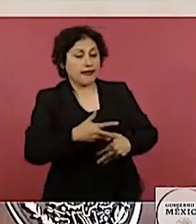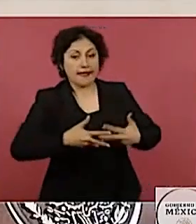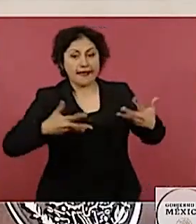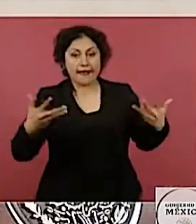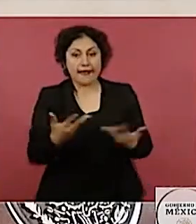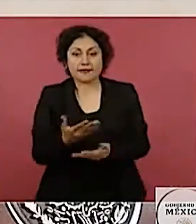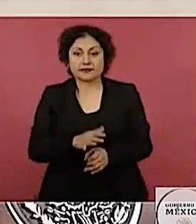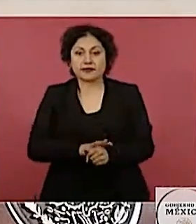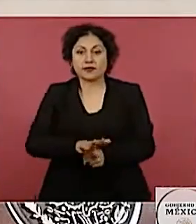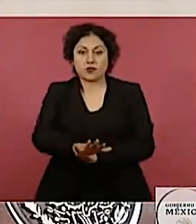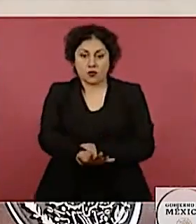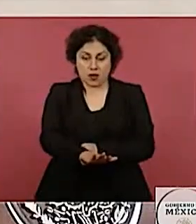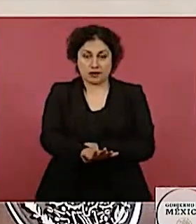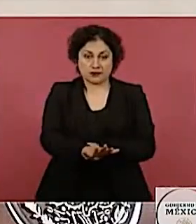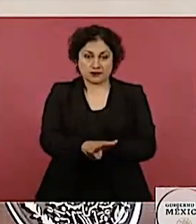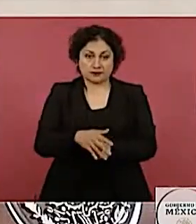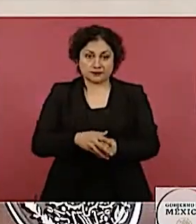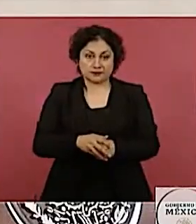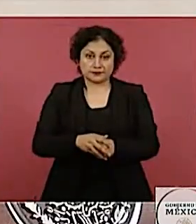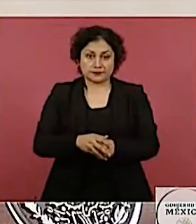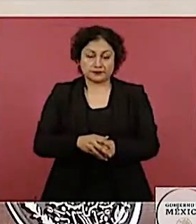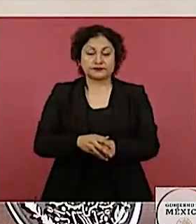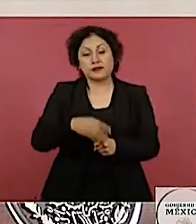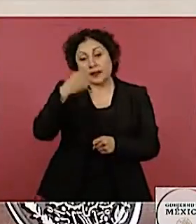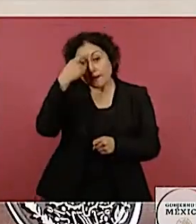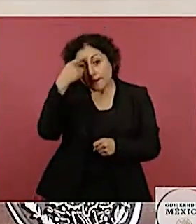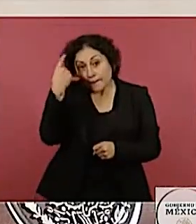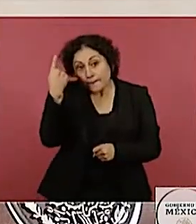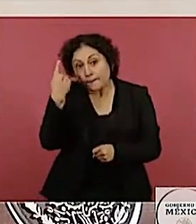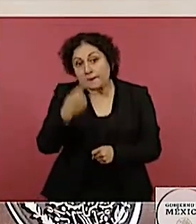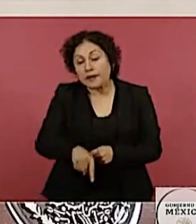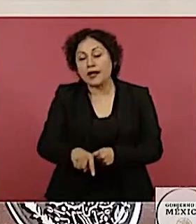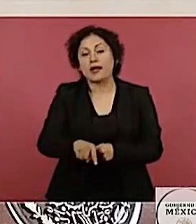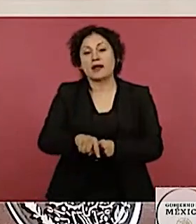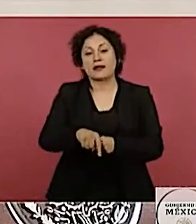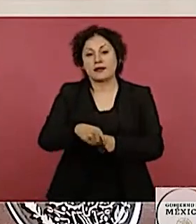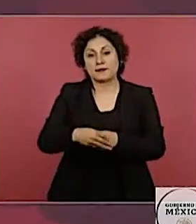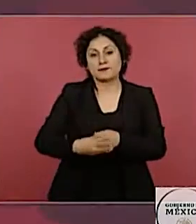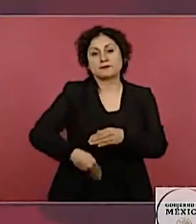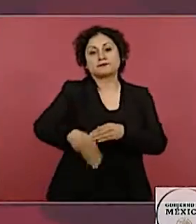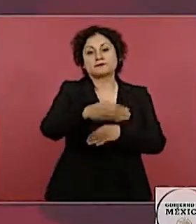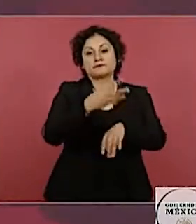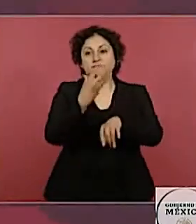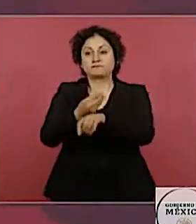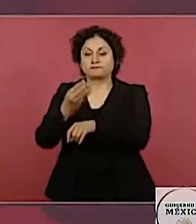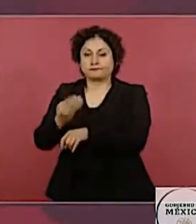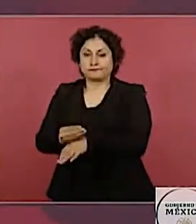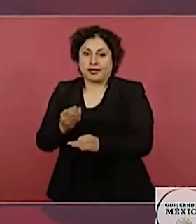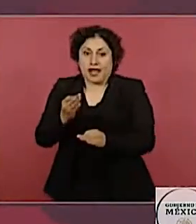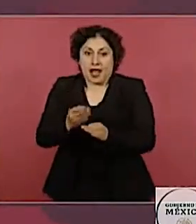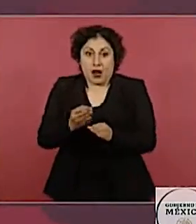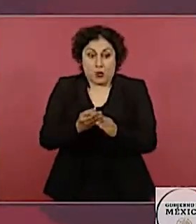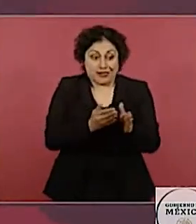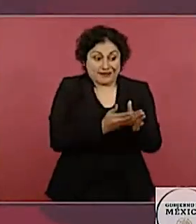ya en la etapa de reconstrucción la etapa de emergencia